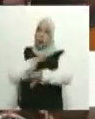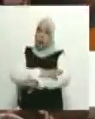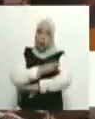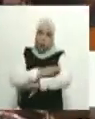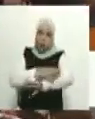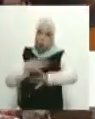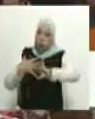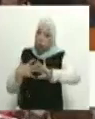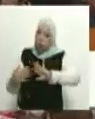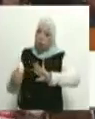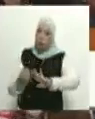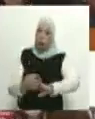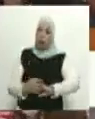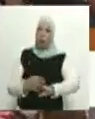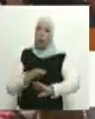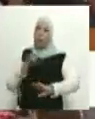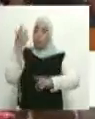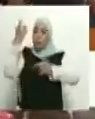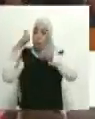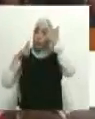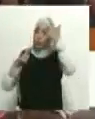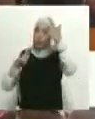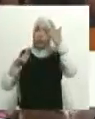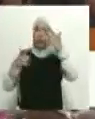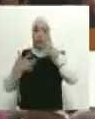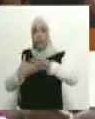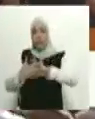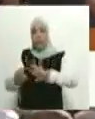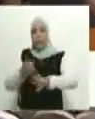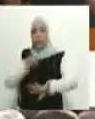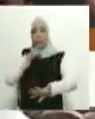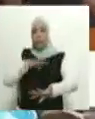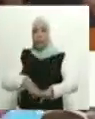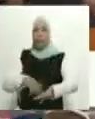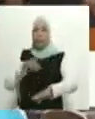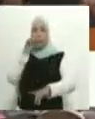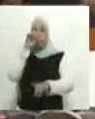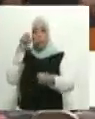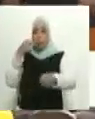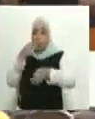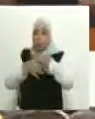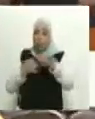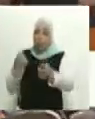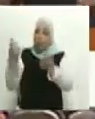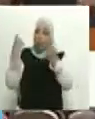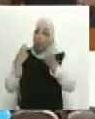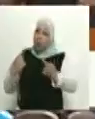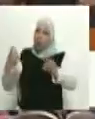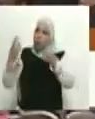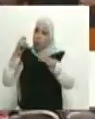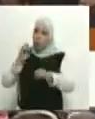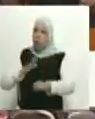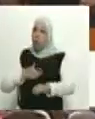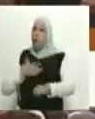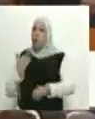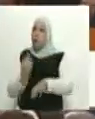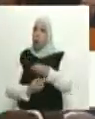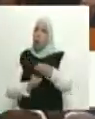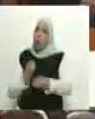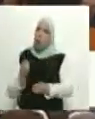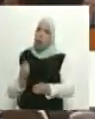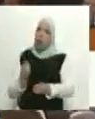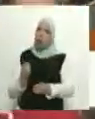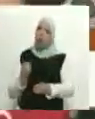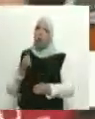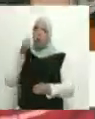del legado de nuestro comandante eterno, que nos abrió los ojos y nos dijo lo que podíamos hacer. Y hoy día